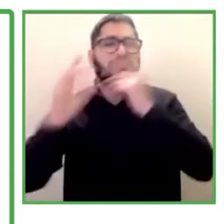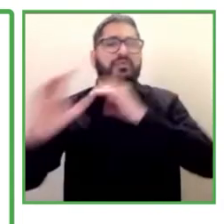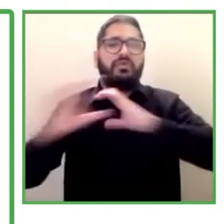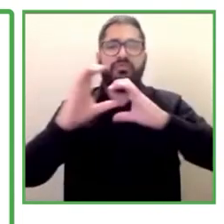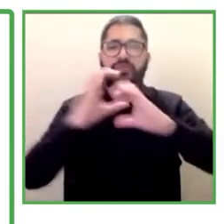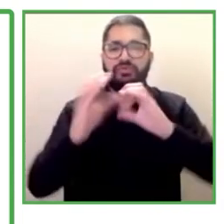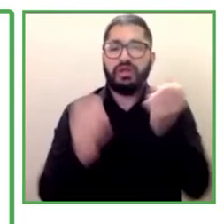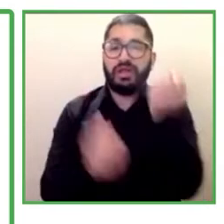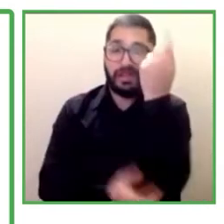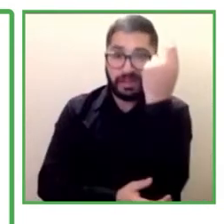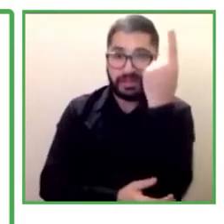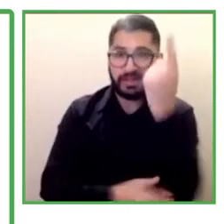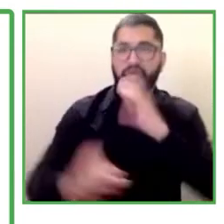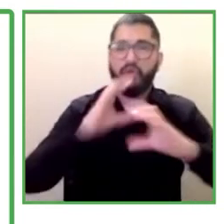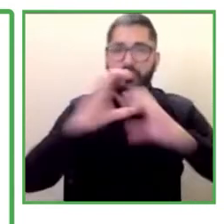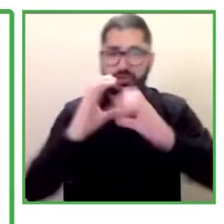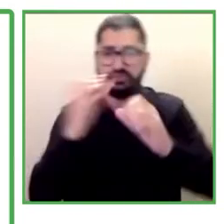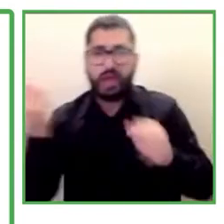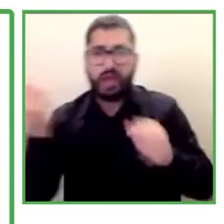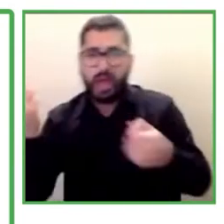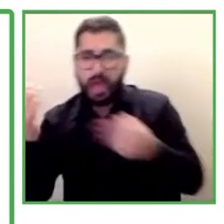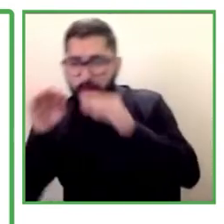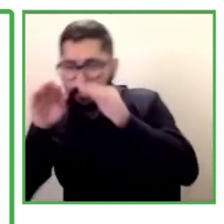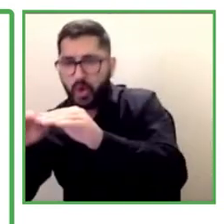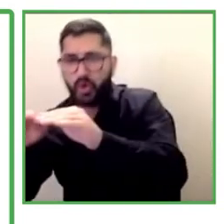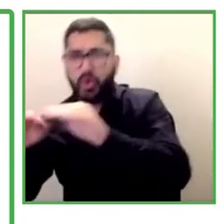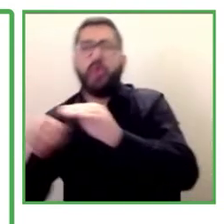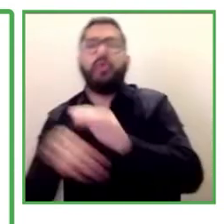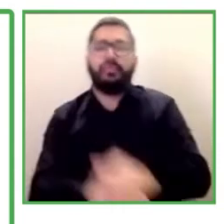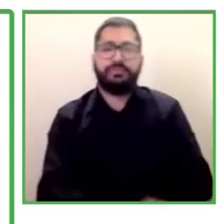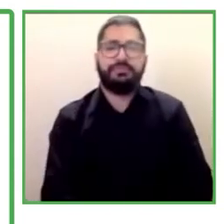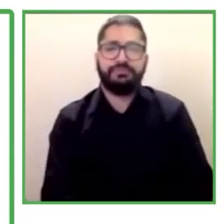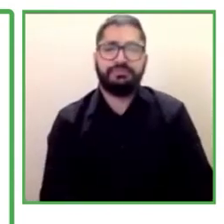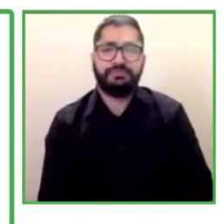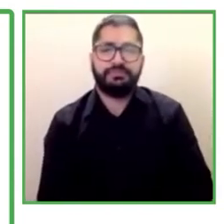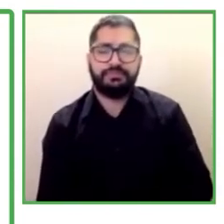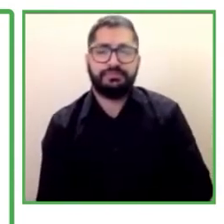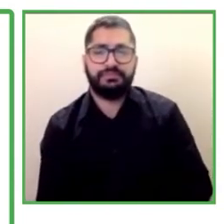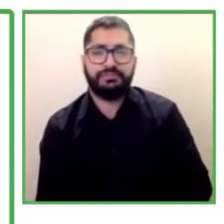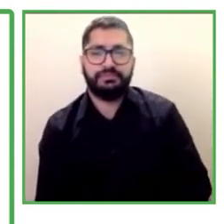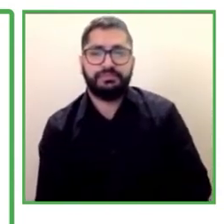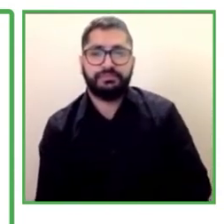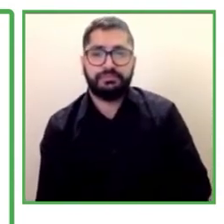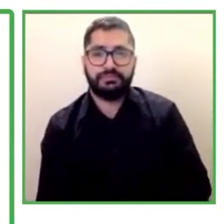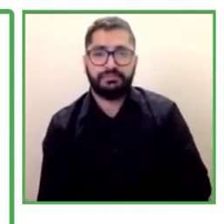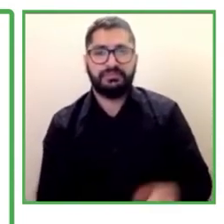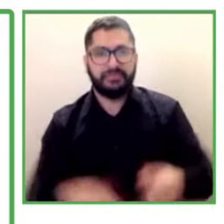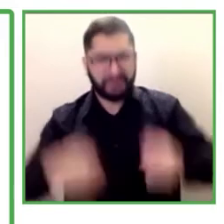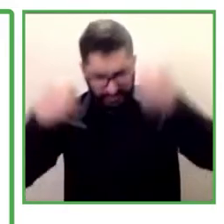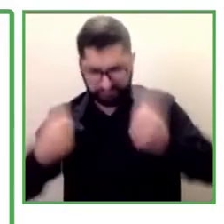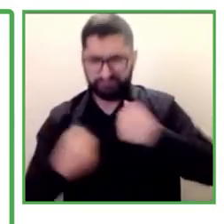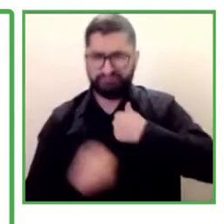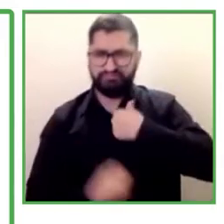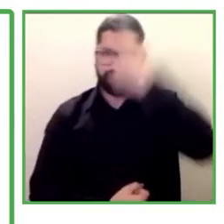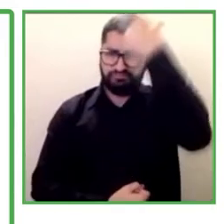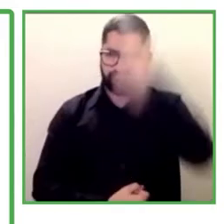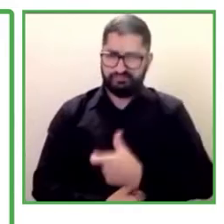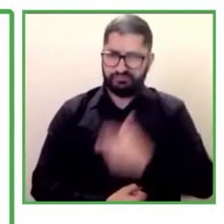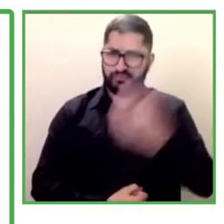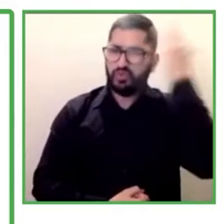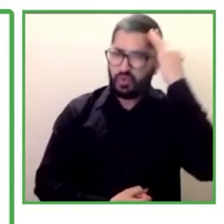acompañamos y asesoramos. Es decir, dejar capacidad instalada para que estas entidades puedan lograr el